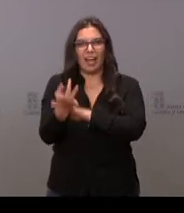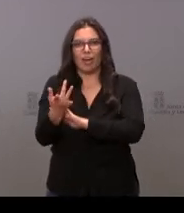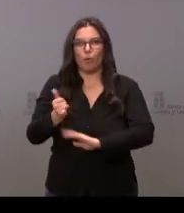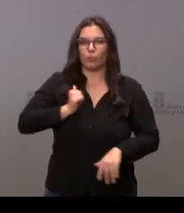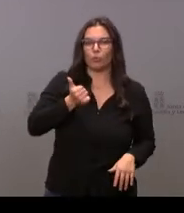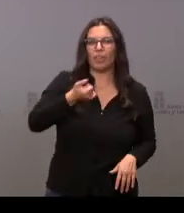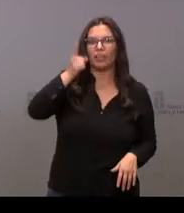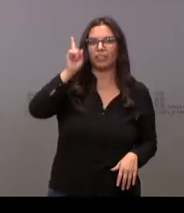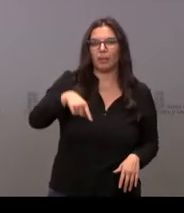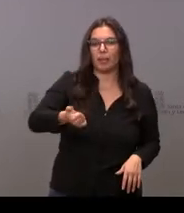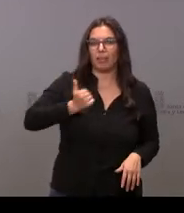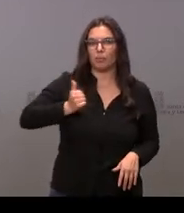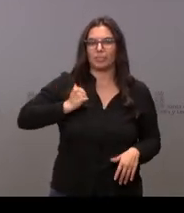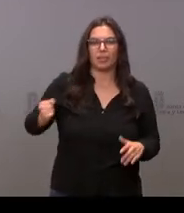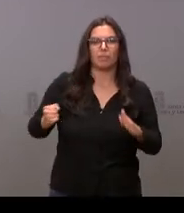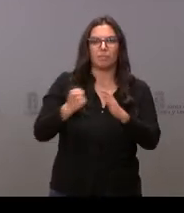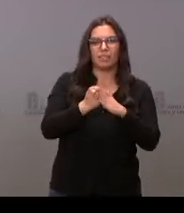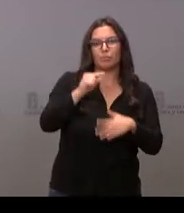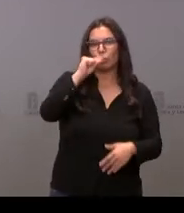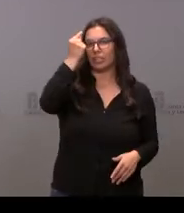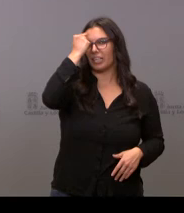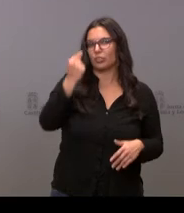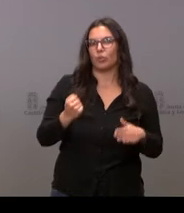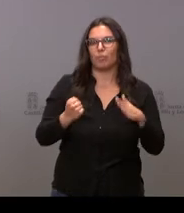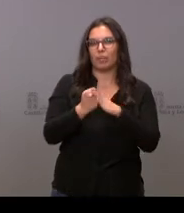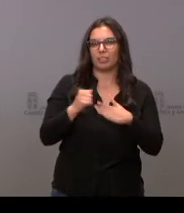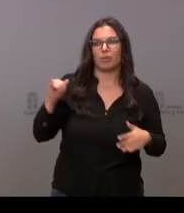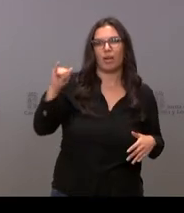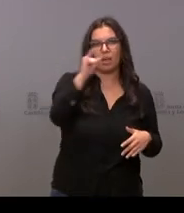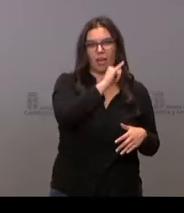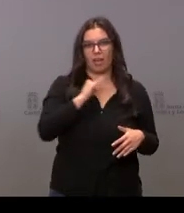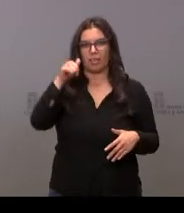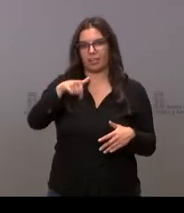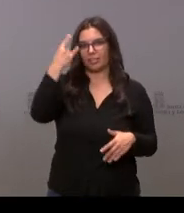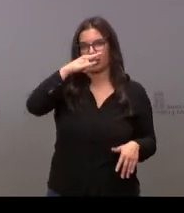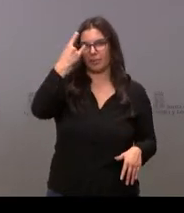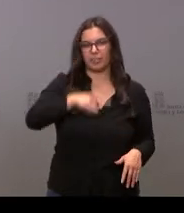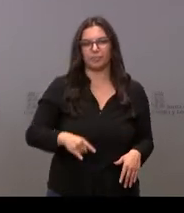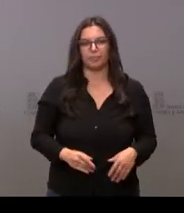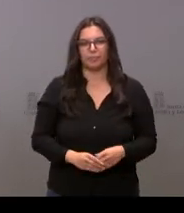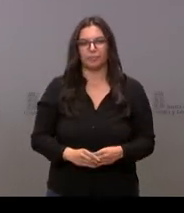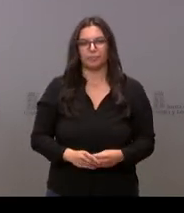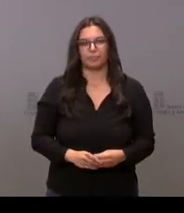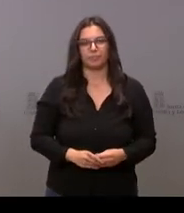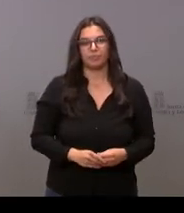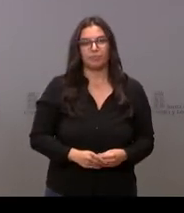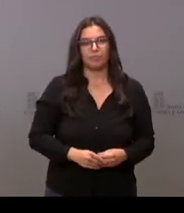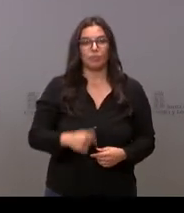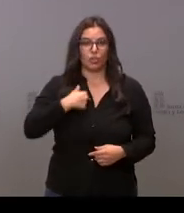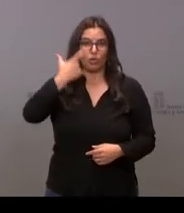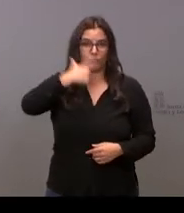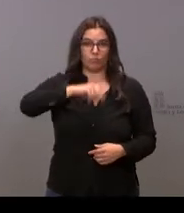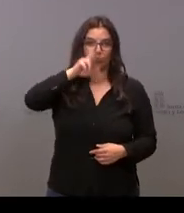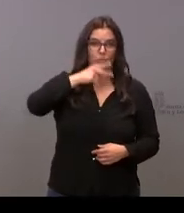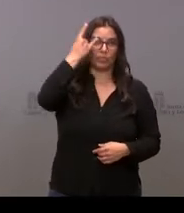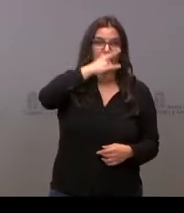sacar provecho de todo el talento que tenemos en salamanca de aquellos que somo salmantinos o de